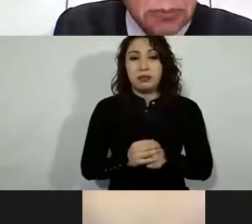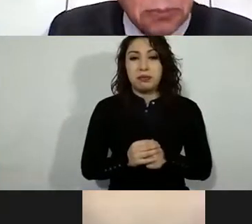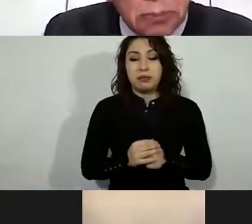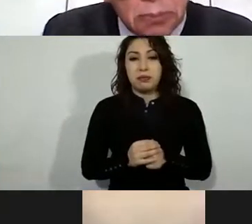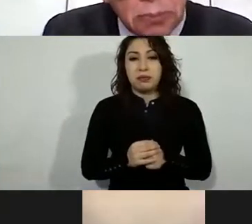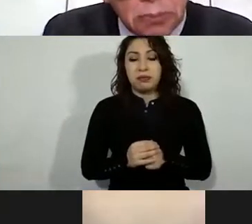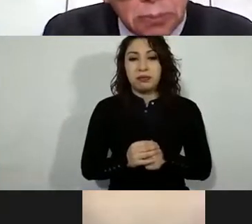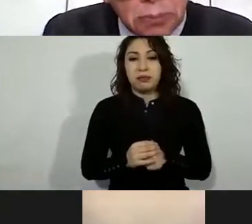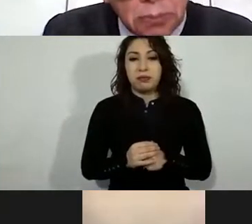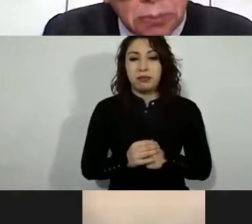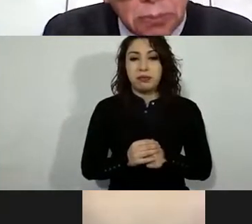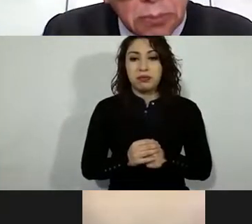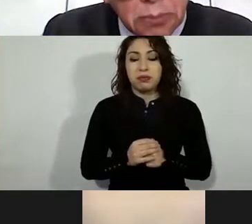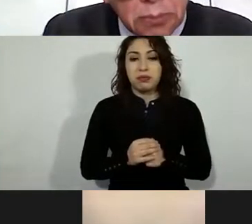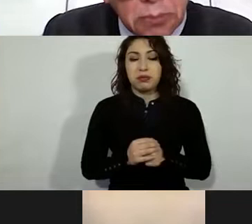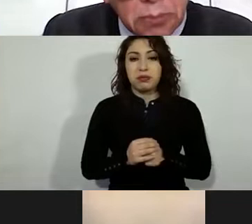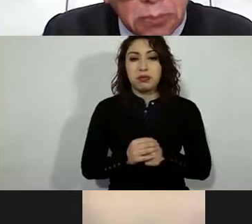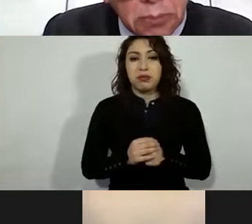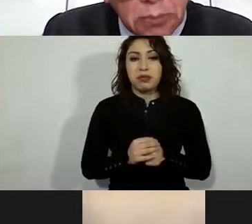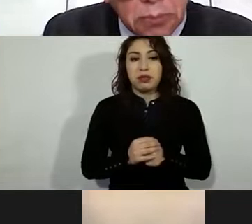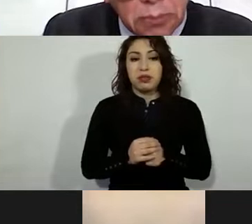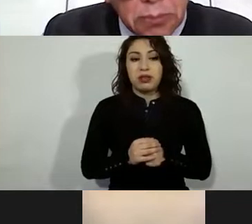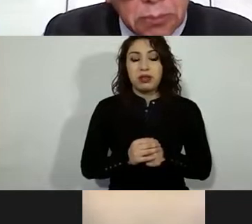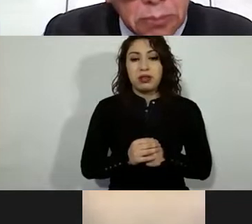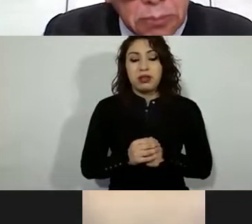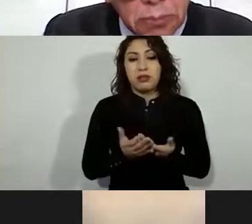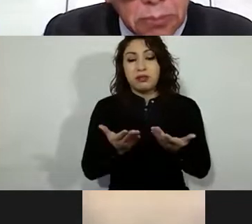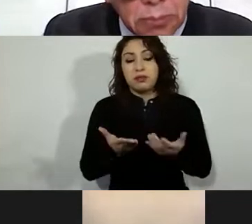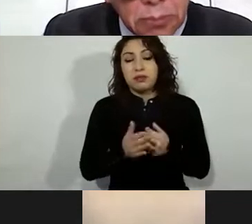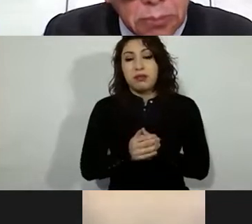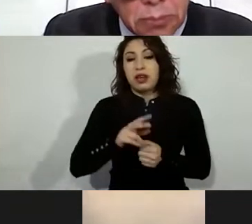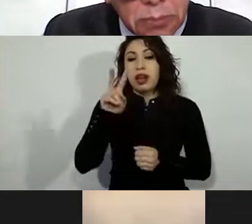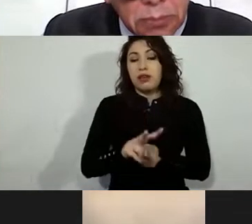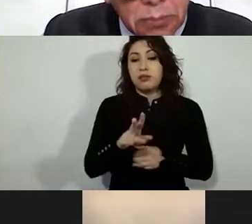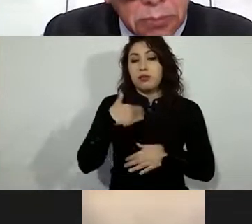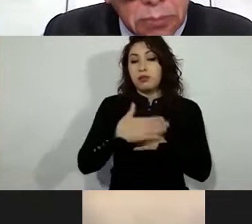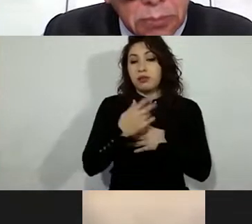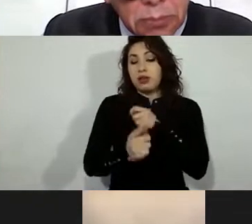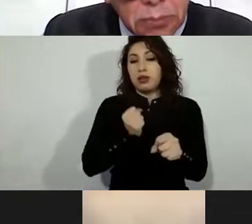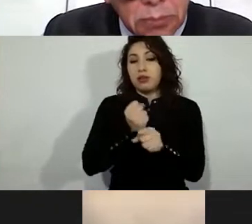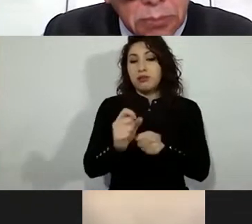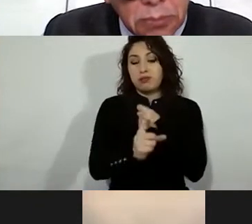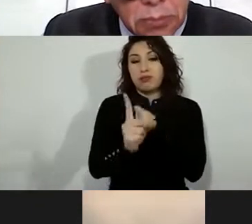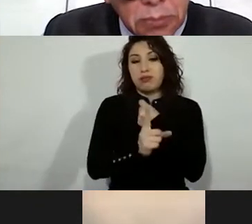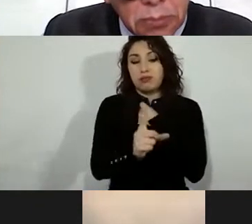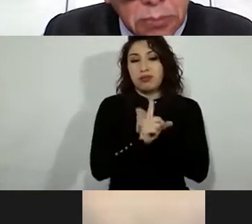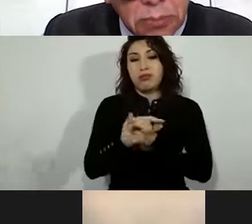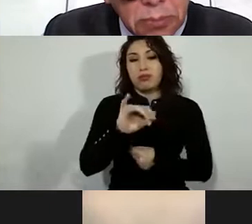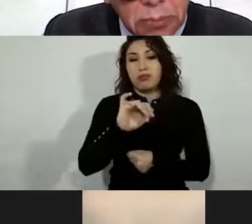la asignación presupuestal se eleve, pues sí va a haber problemas para